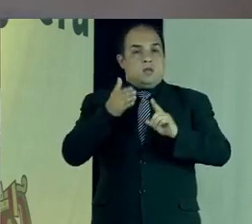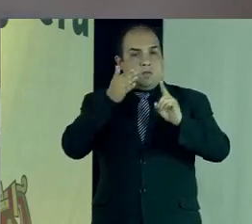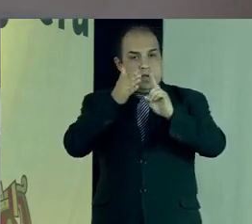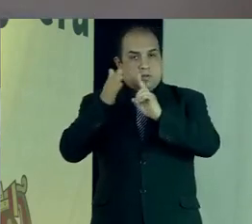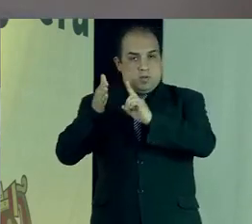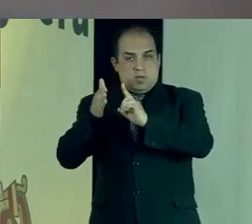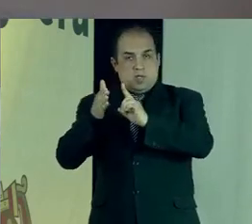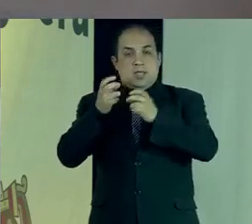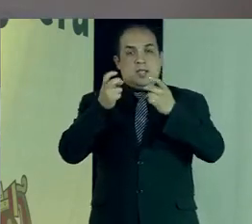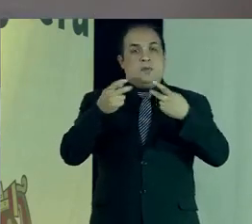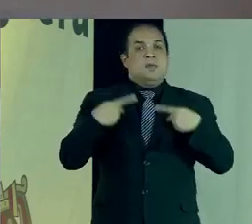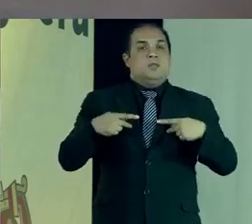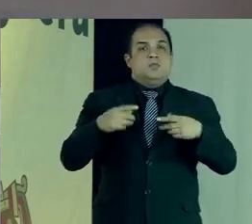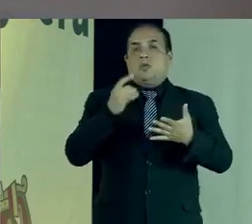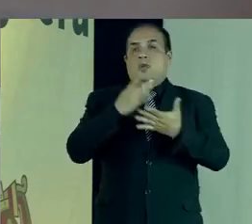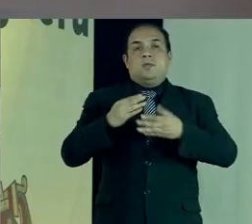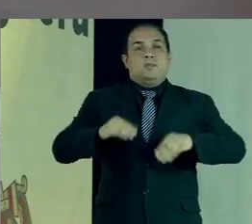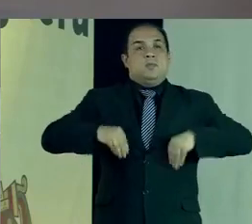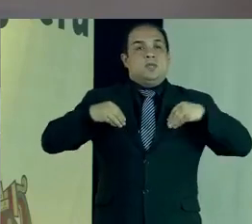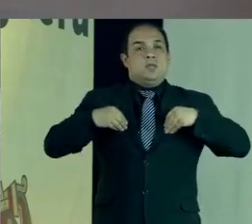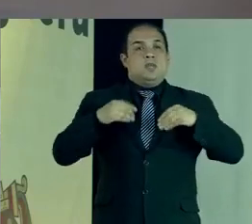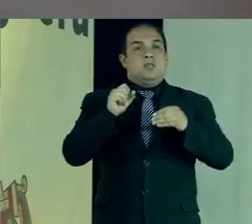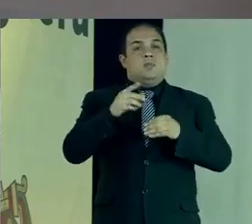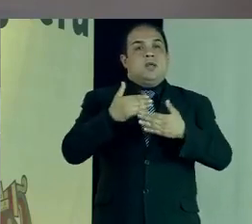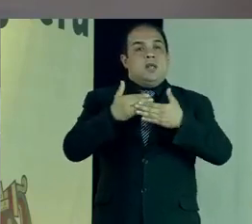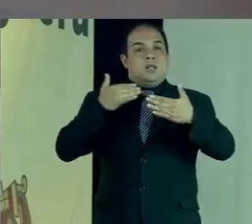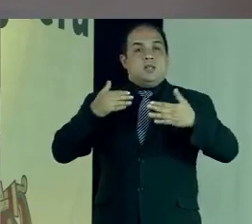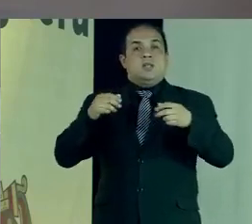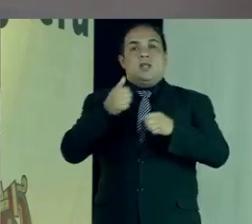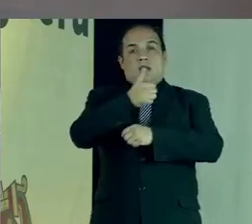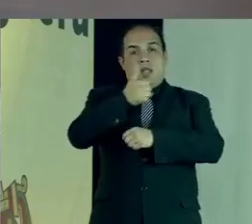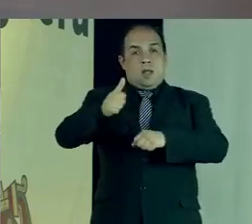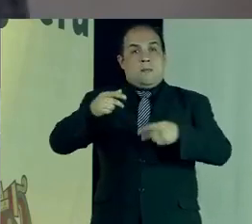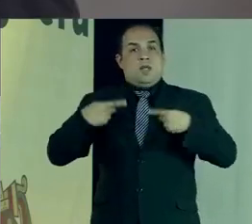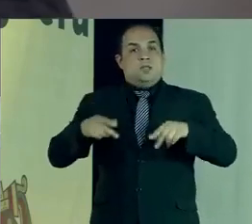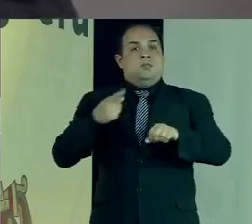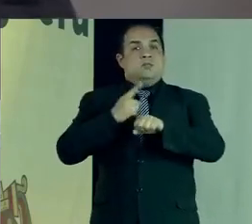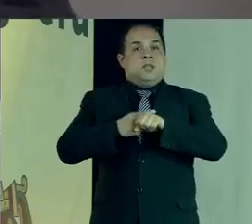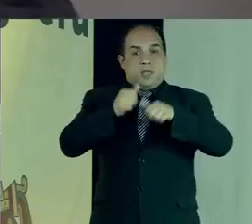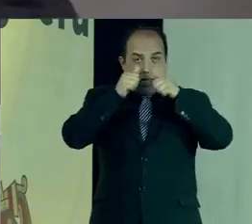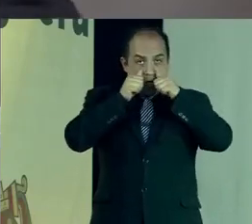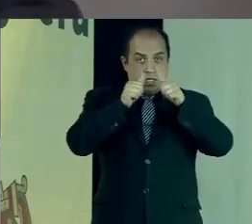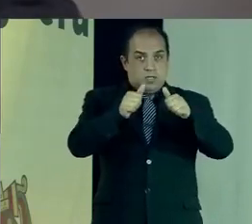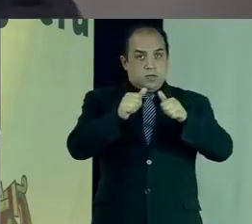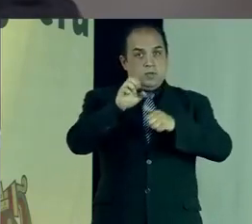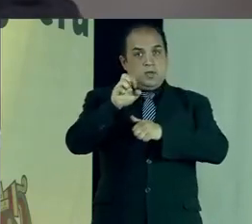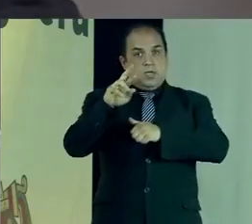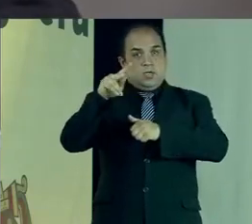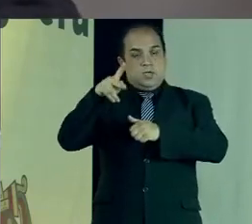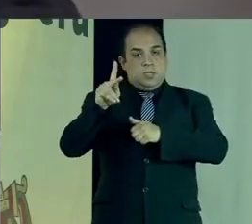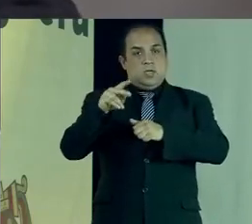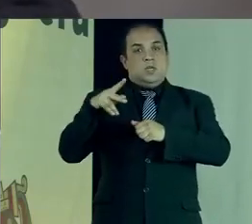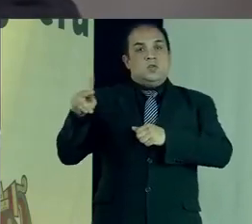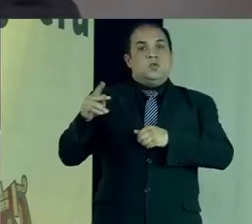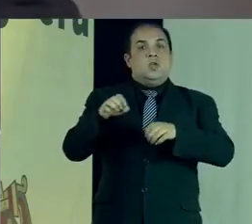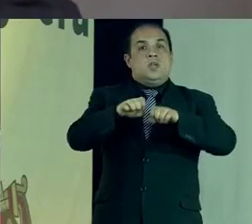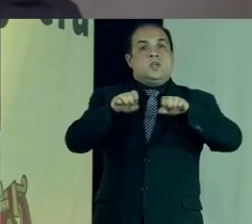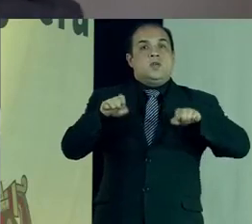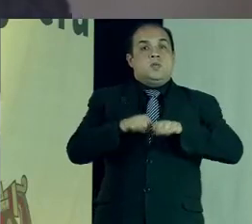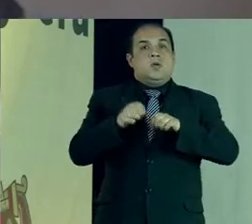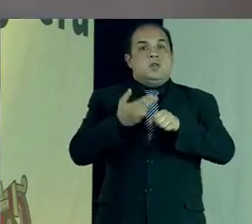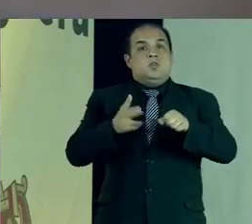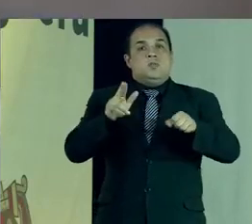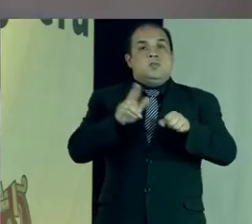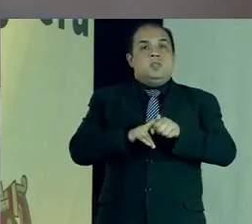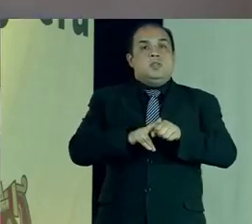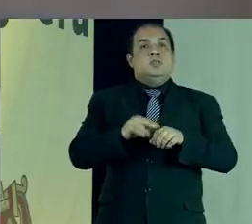en la vida y los antecedentes de las y los pacientes que fueron atendidos por eric y su equipo en el hospital